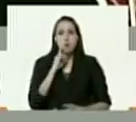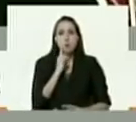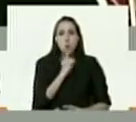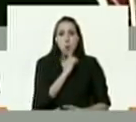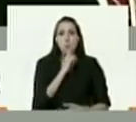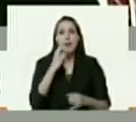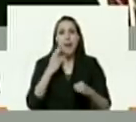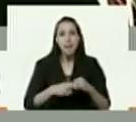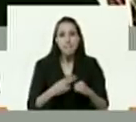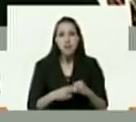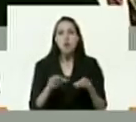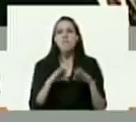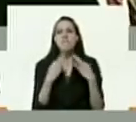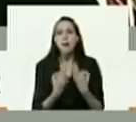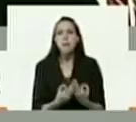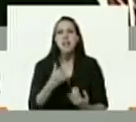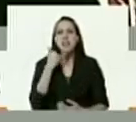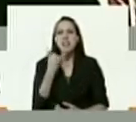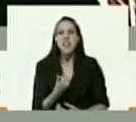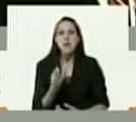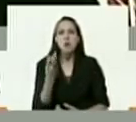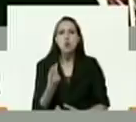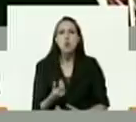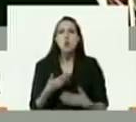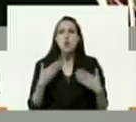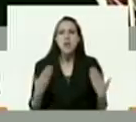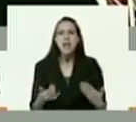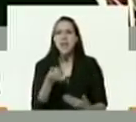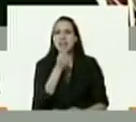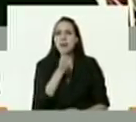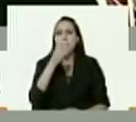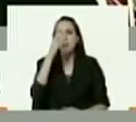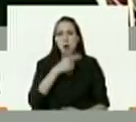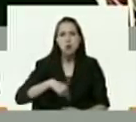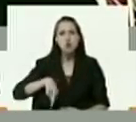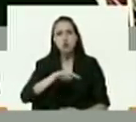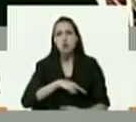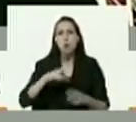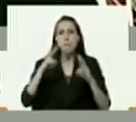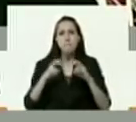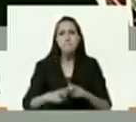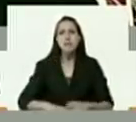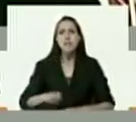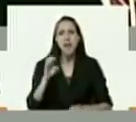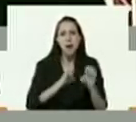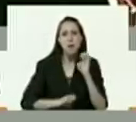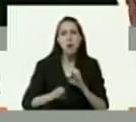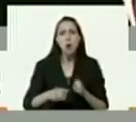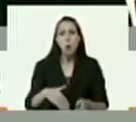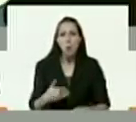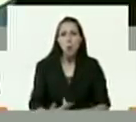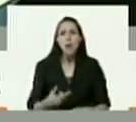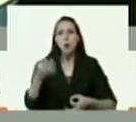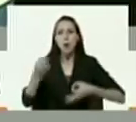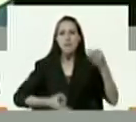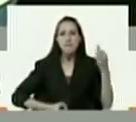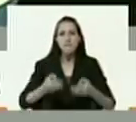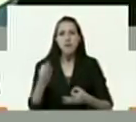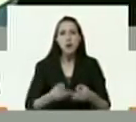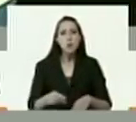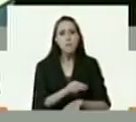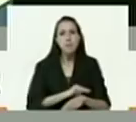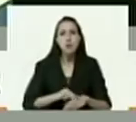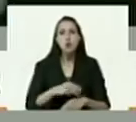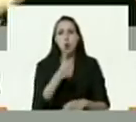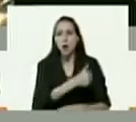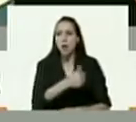familias, teléfonos, de quién, a quién se ejecutó extrajudicialmente para nosotros investigar con la Fiscalía, con el Poder Judicial, caso por caso.